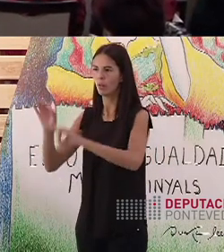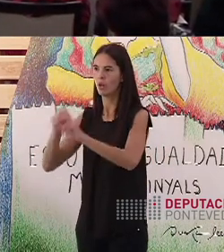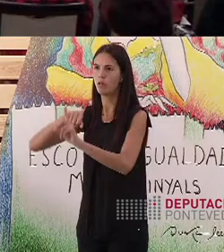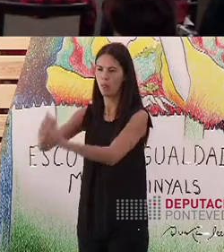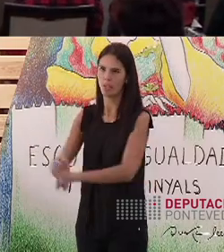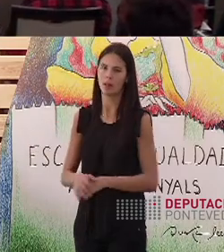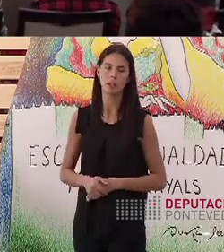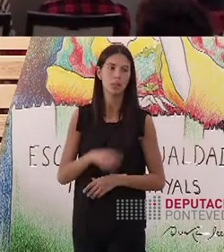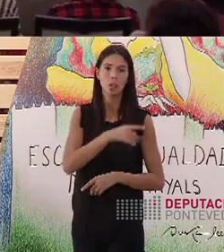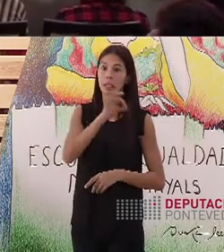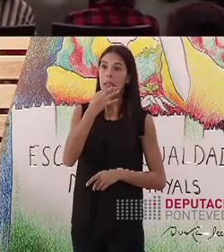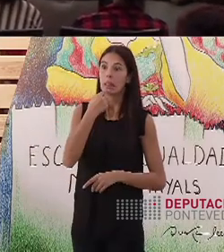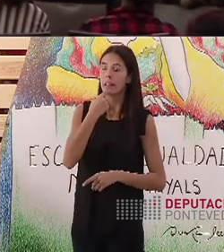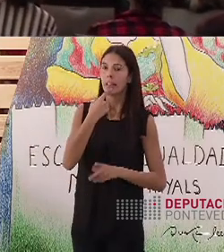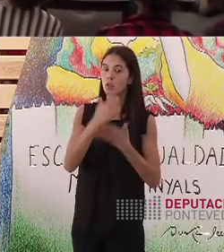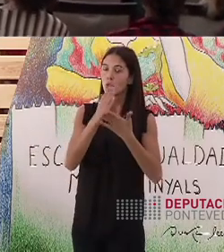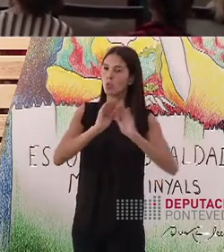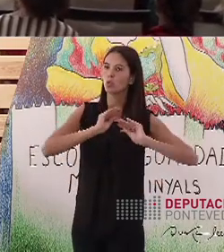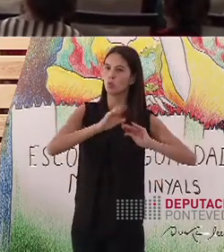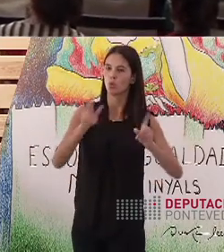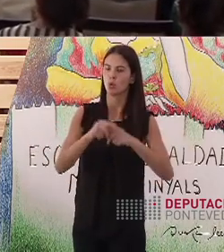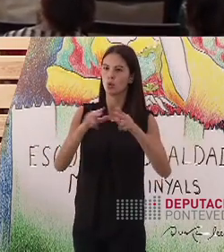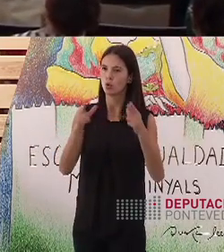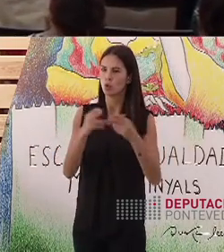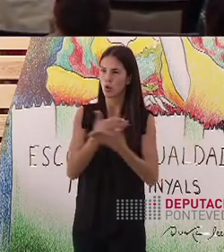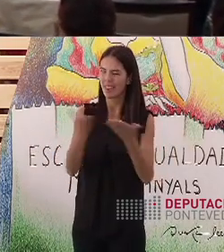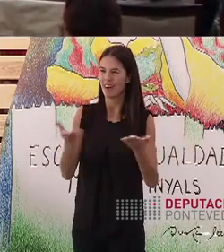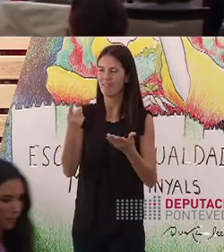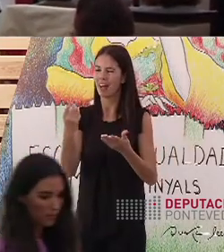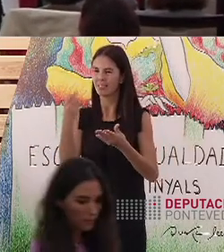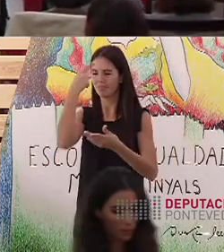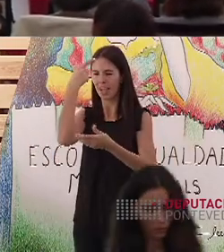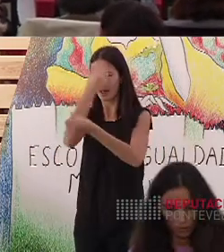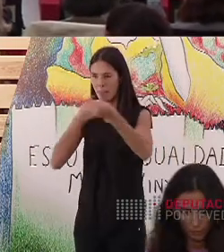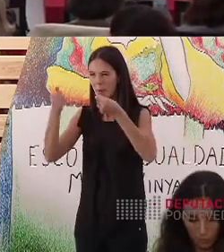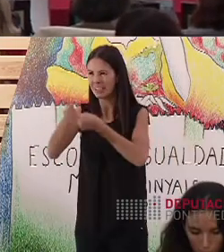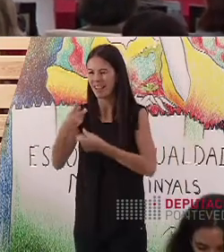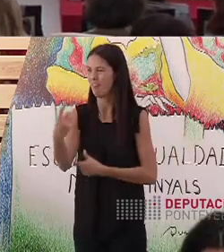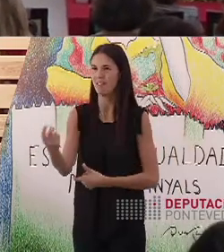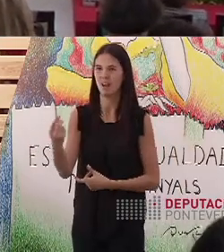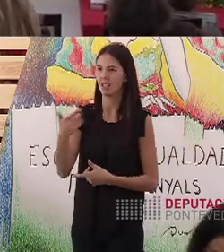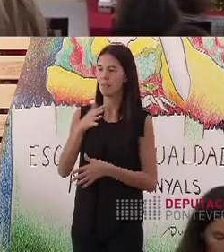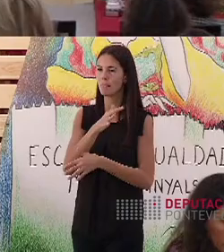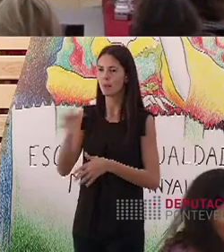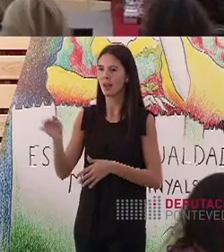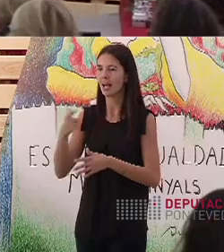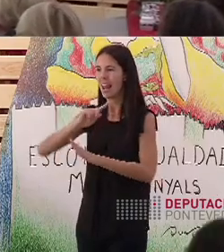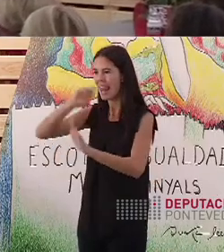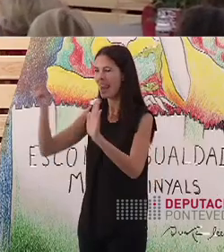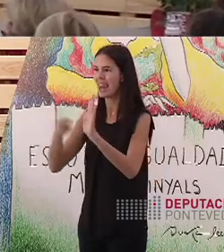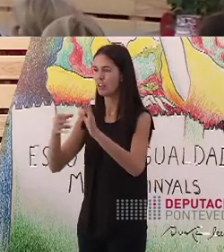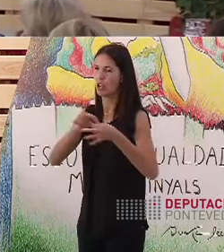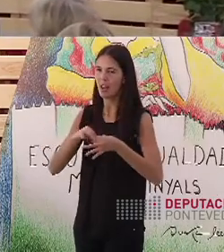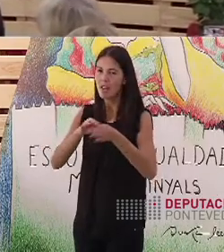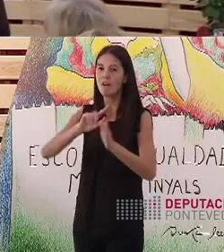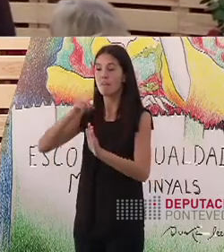sinalado Silvia nos seus estudios, na sociedade só atopan falta de empatía e de solidariedade, ademais dun marco xurídico que diferencia a